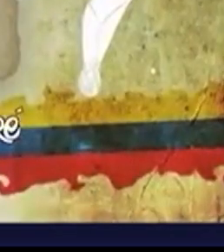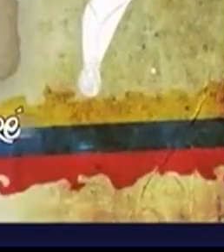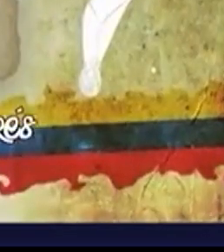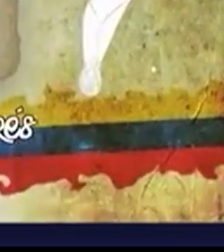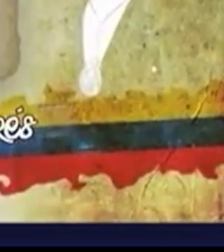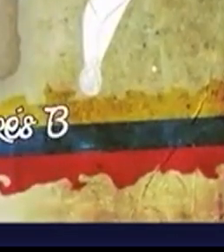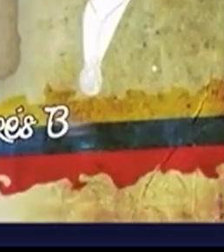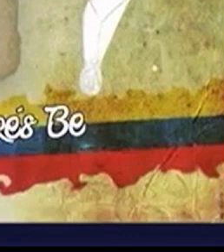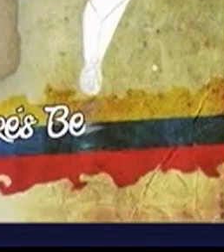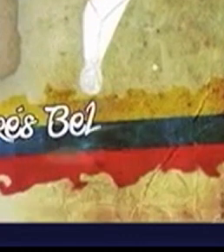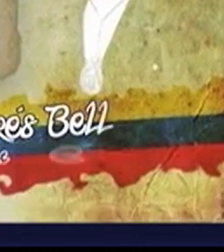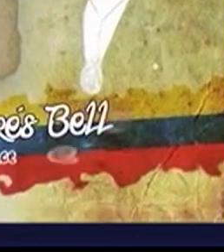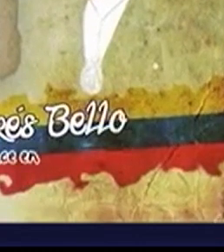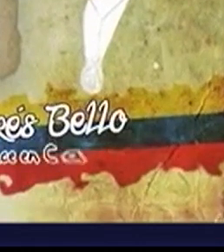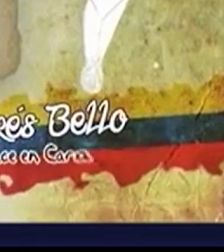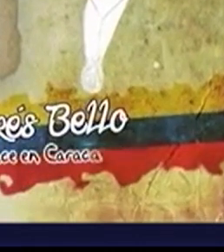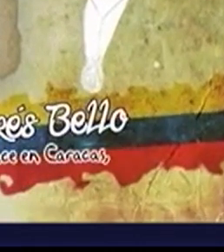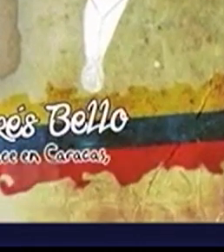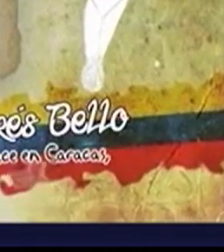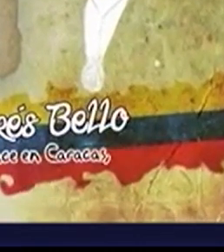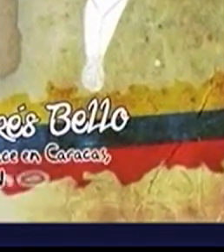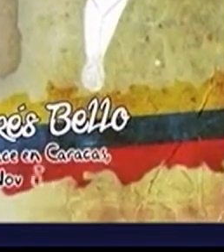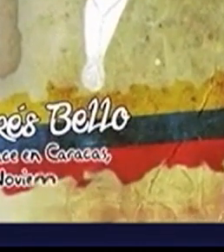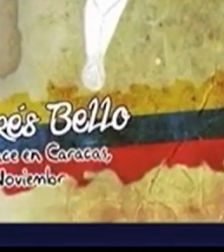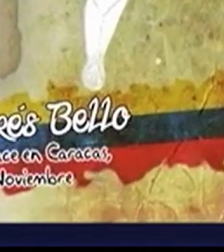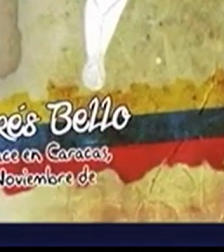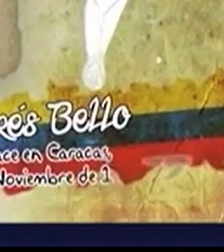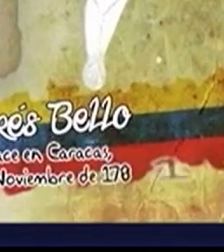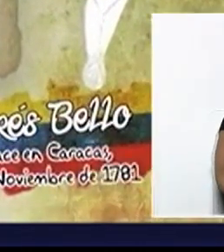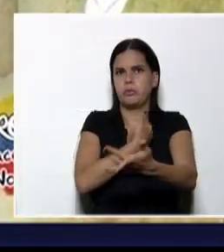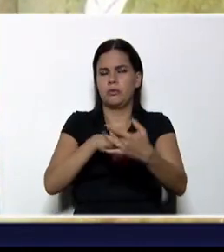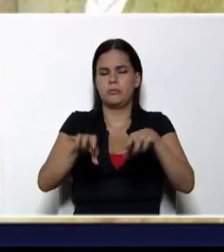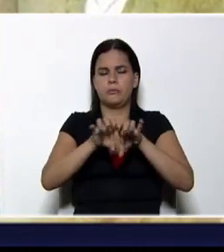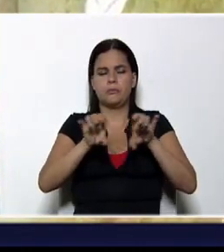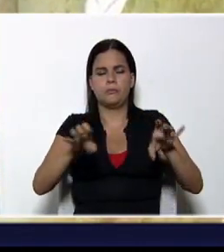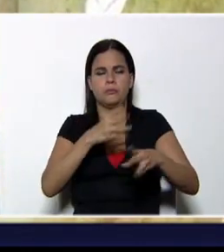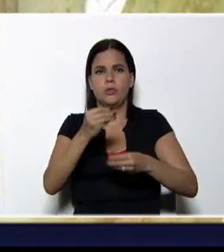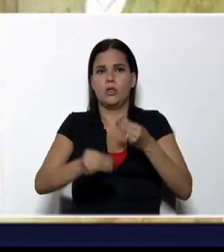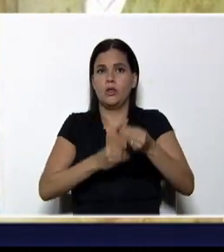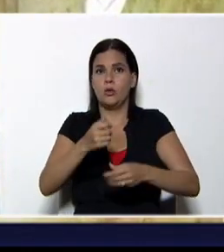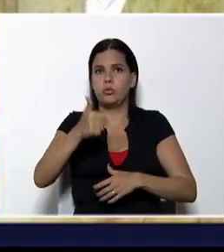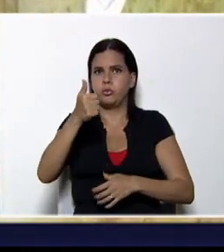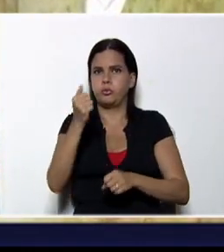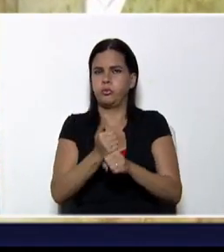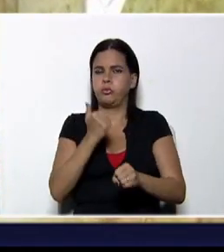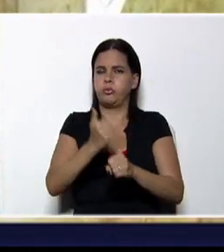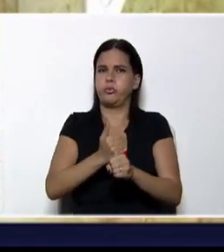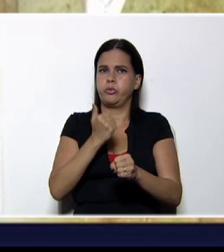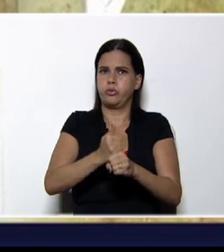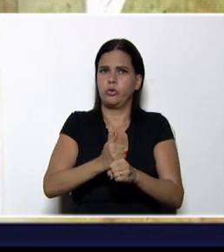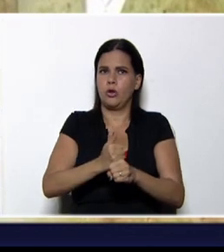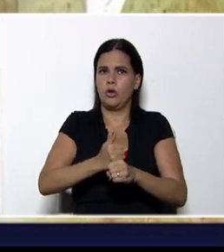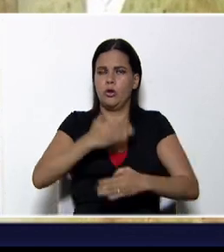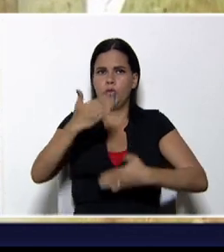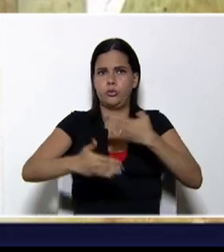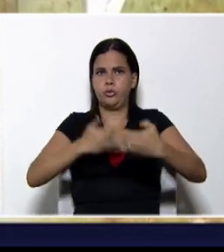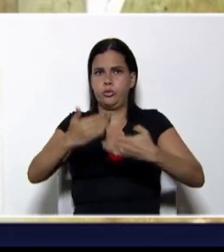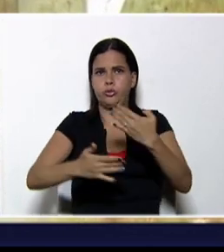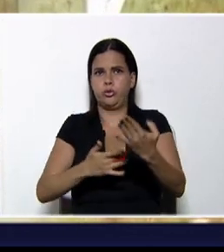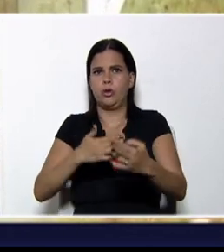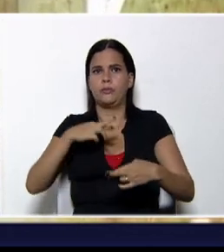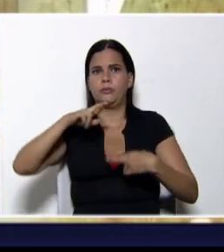Andrés Bello, poeta y educador, realizó una importante labor durante los sucesos revolucionarios de 1810